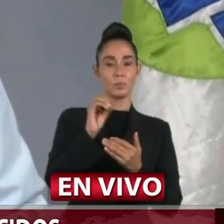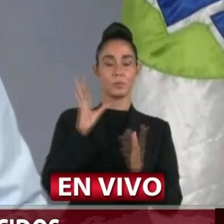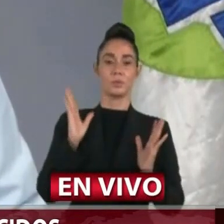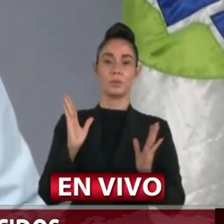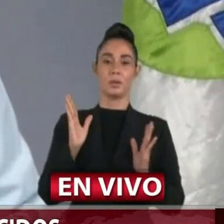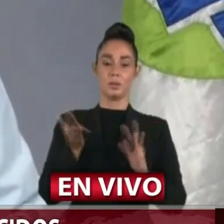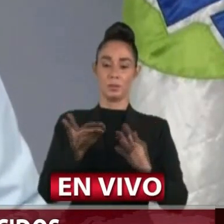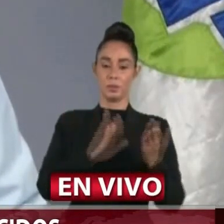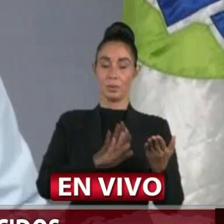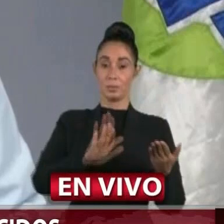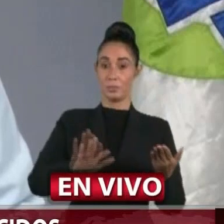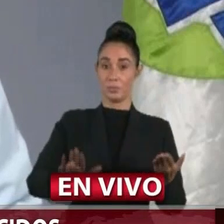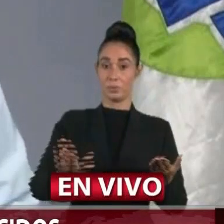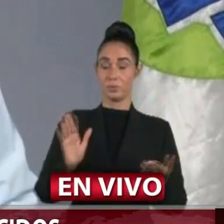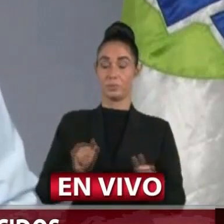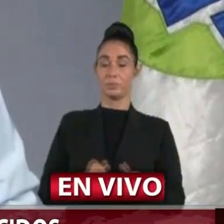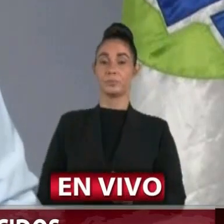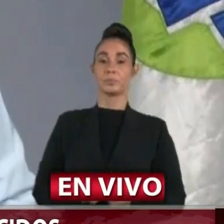aproximadamente.